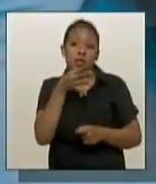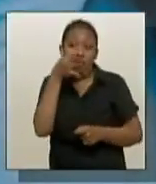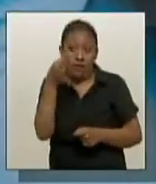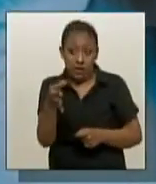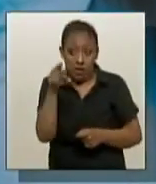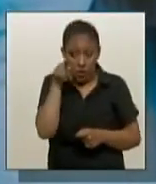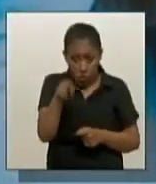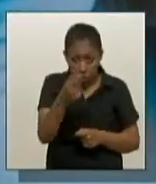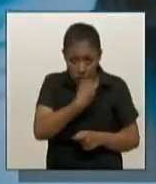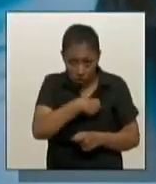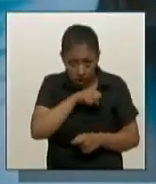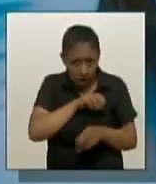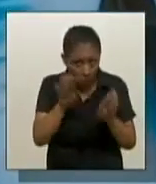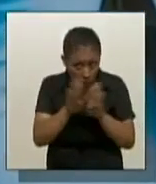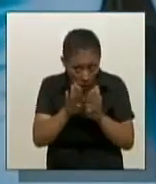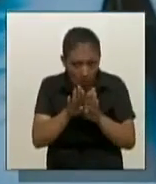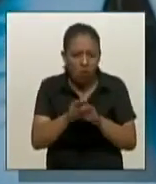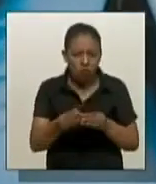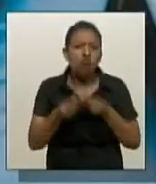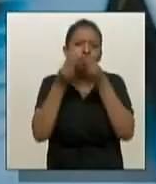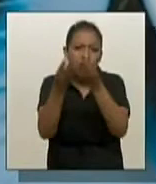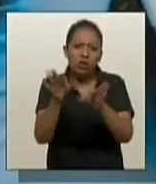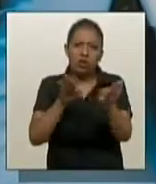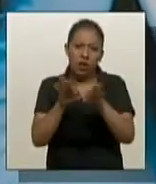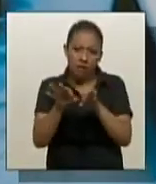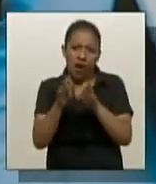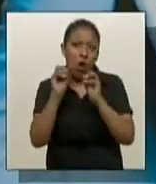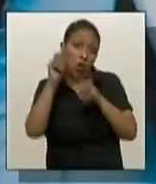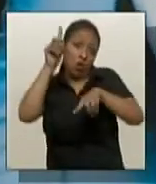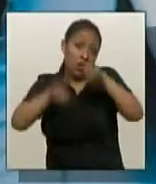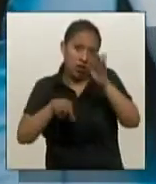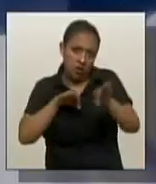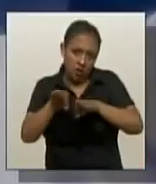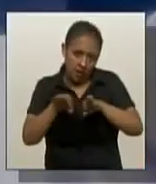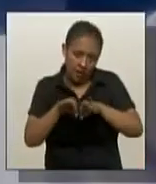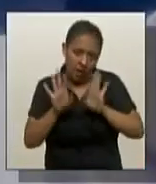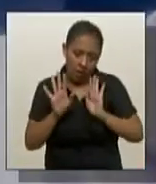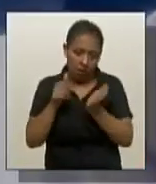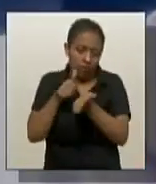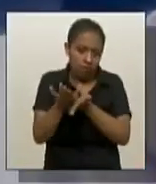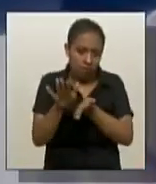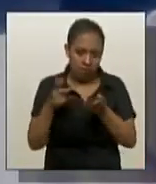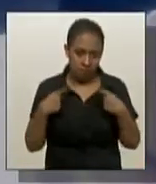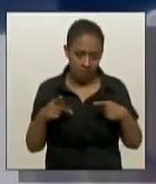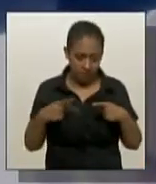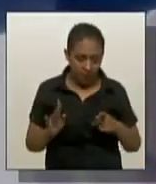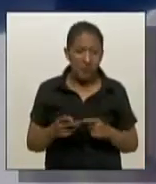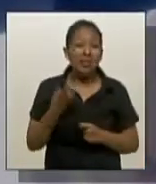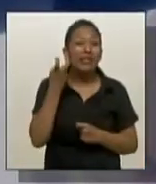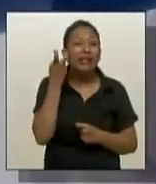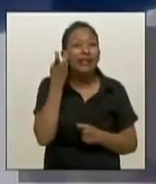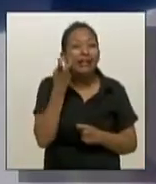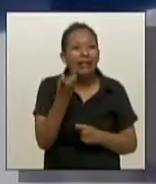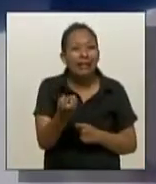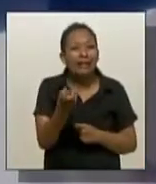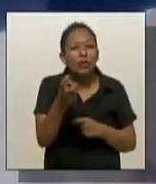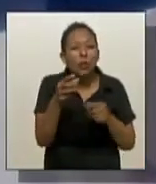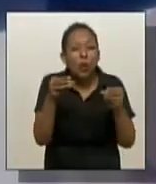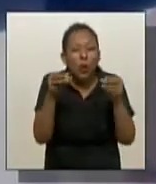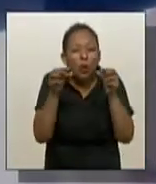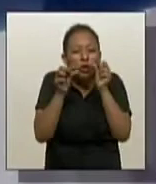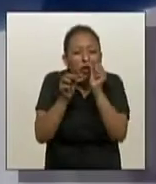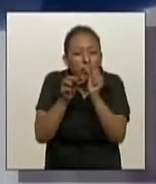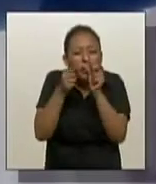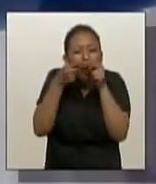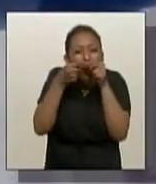su estado de salud para ofrecer un trabajo o para quitarlo, para despedir a la persona. Es solamente la pequeña punta de todo